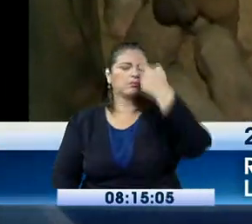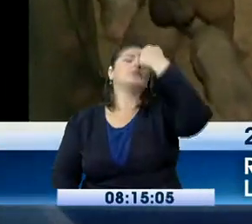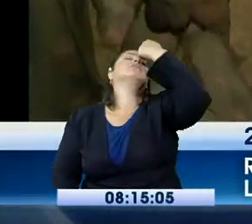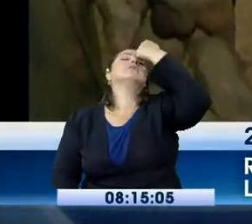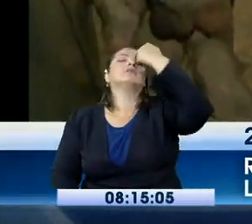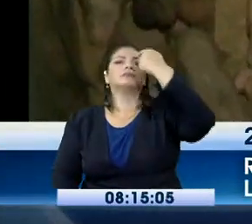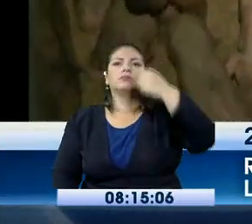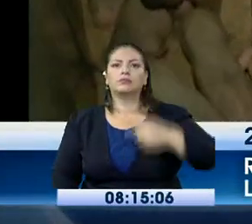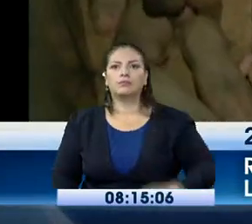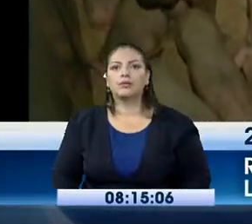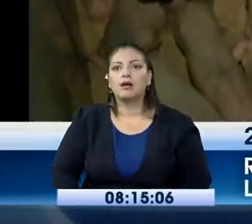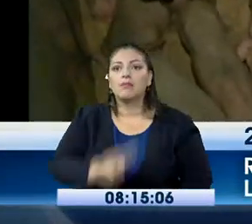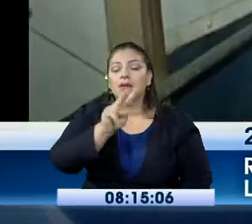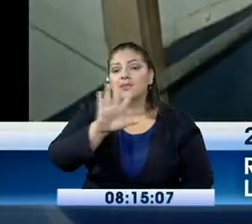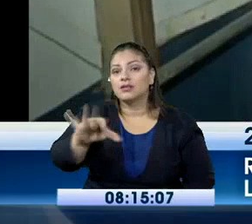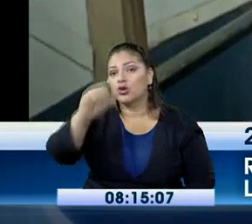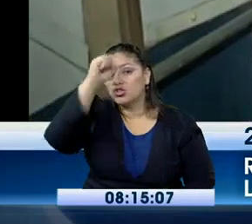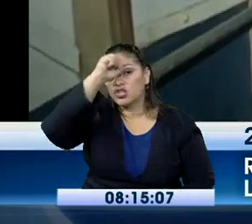25 cerdos.